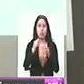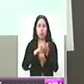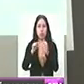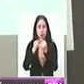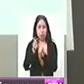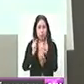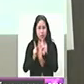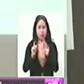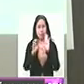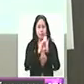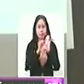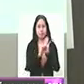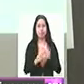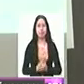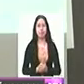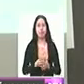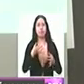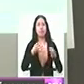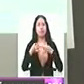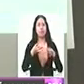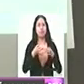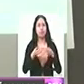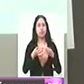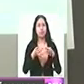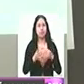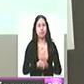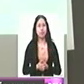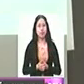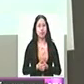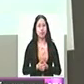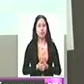En este caso, tenemos que hay un